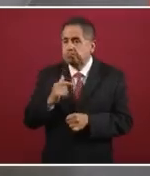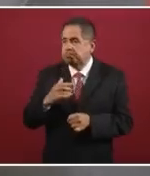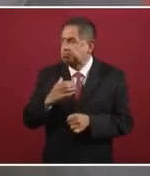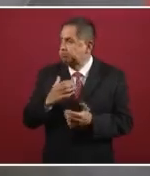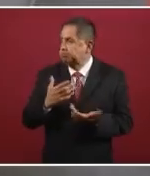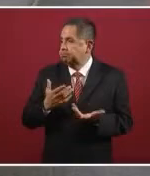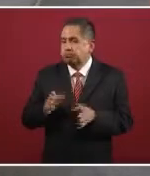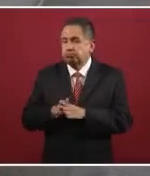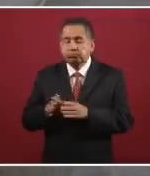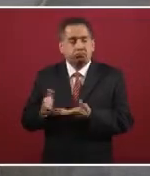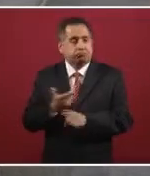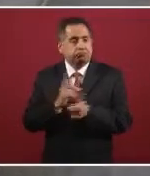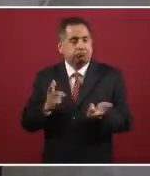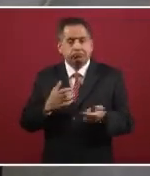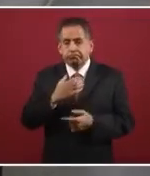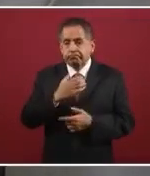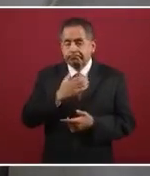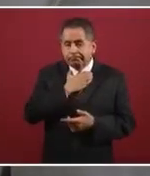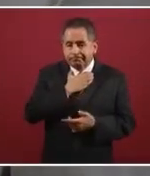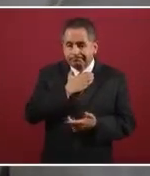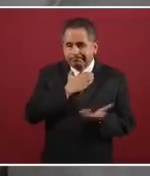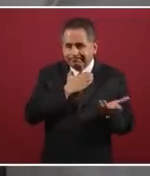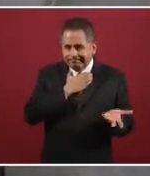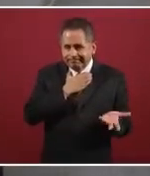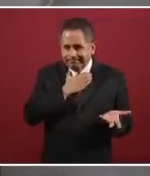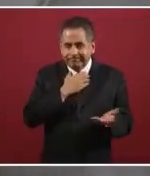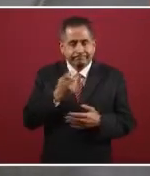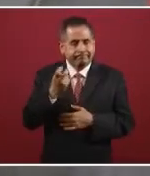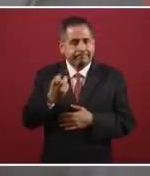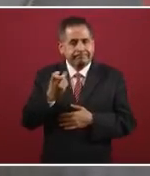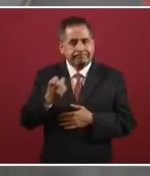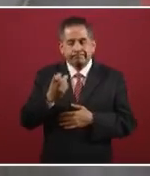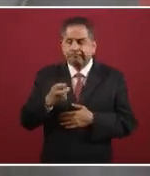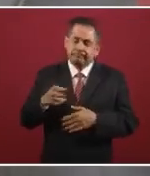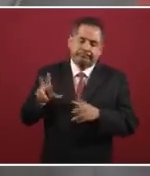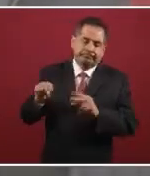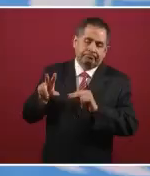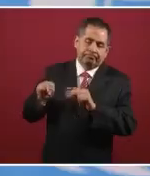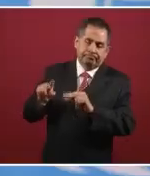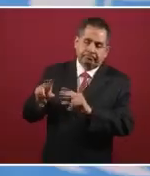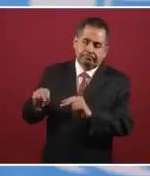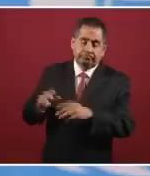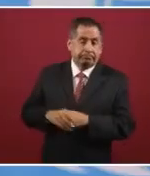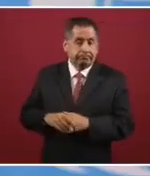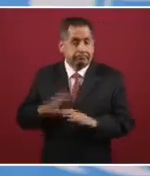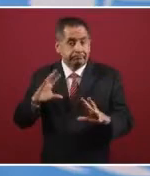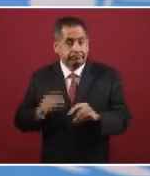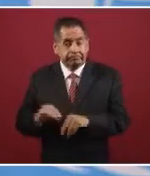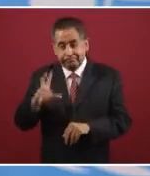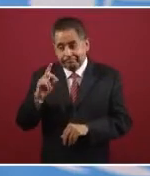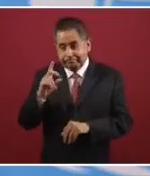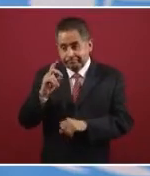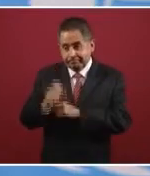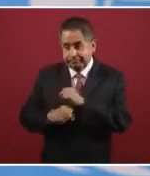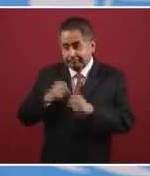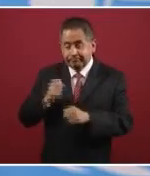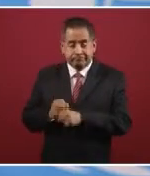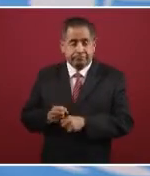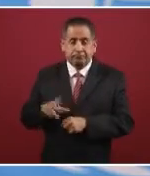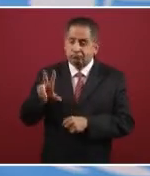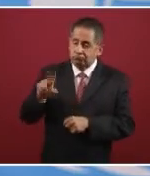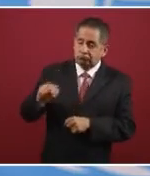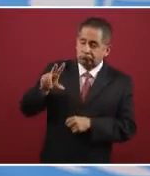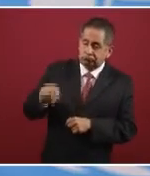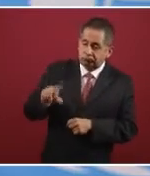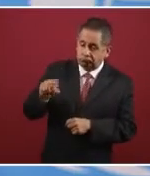eso fue lo que prevaleció por 3 décadas. Se rechazaban